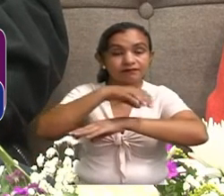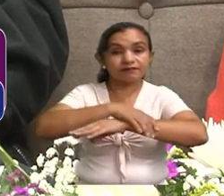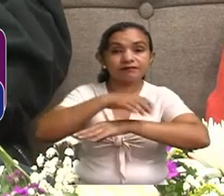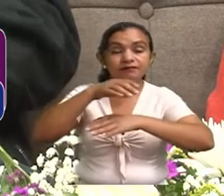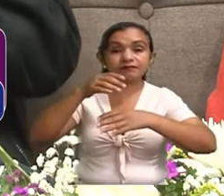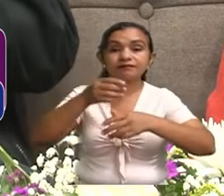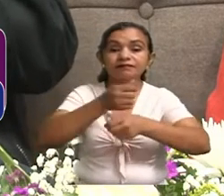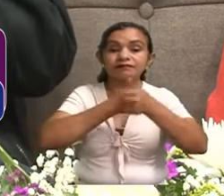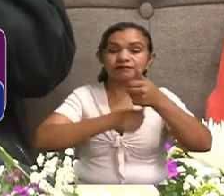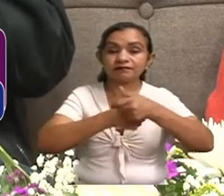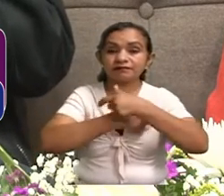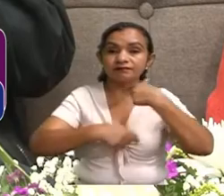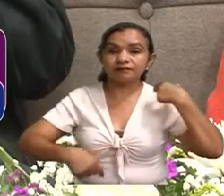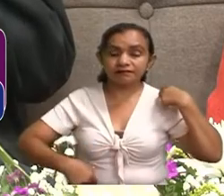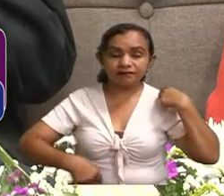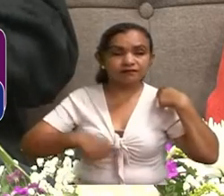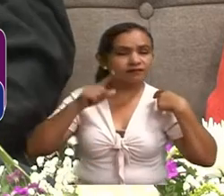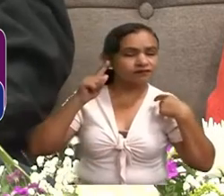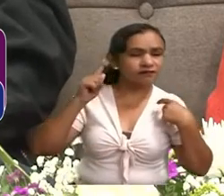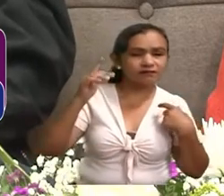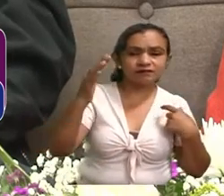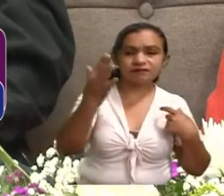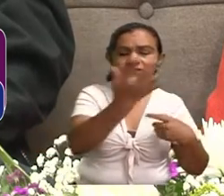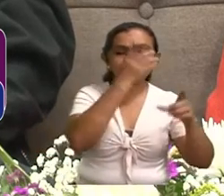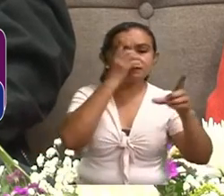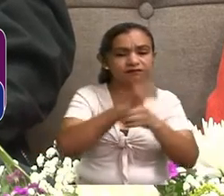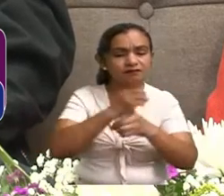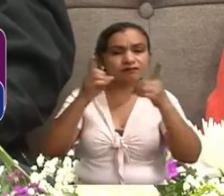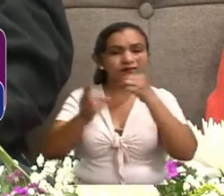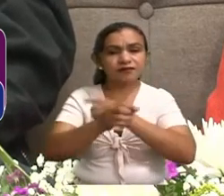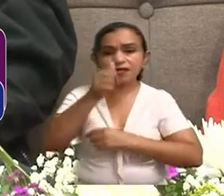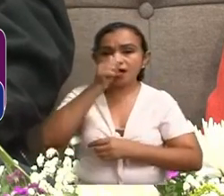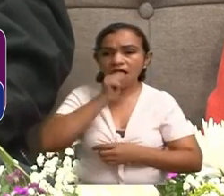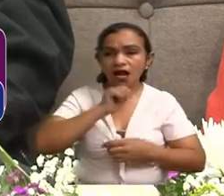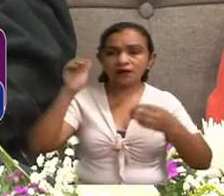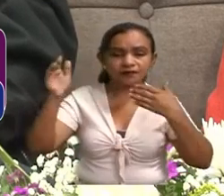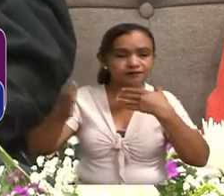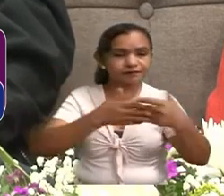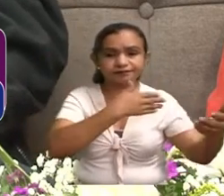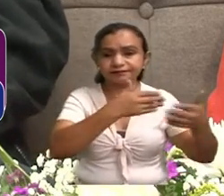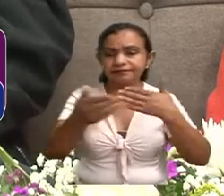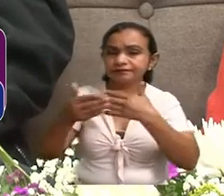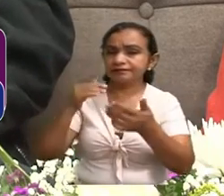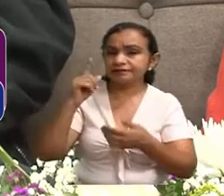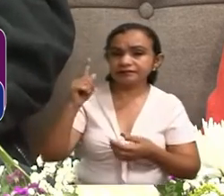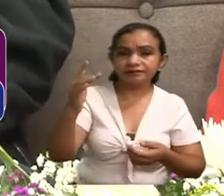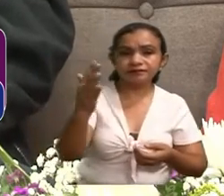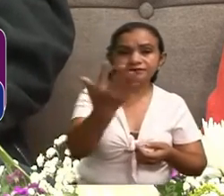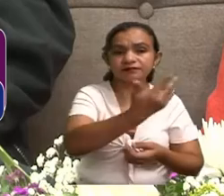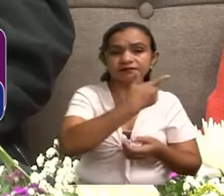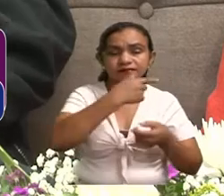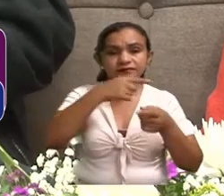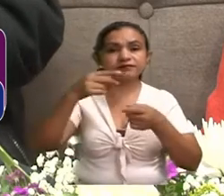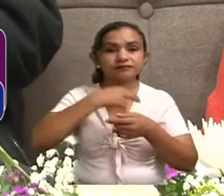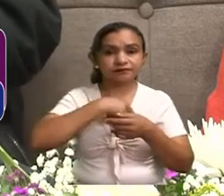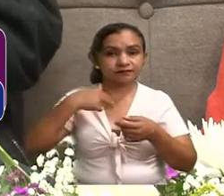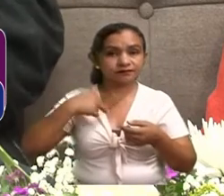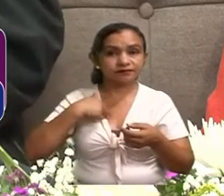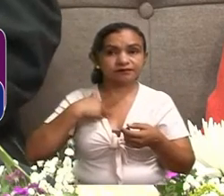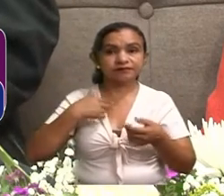Murillo, es acceso universal del agua sin ninguna distinción a todos los lugares, y eso lo estamos cumpliendo, y